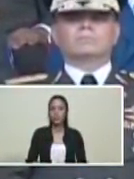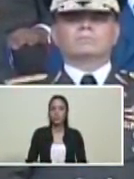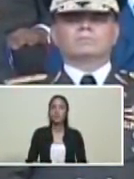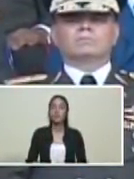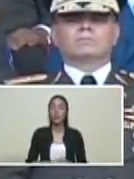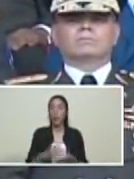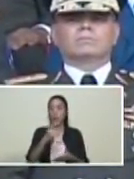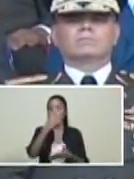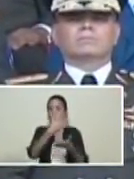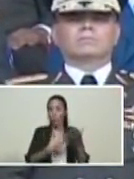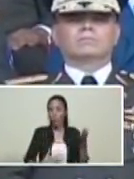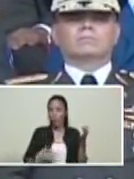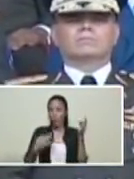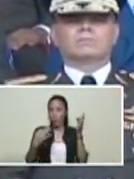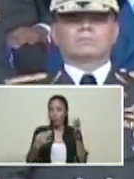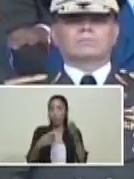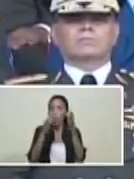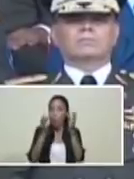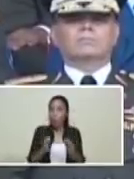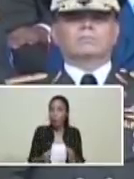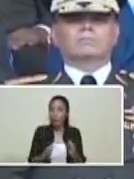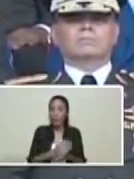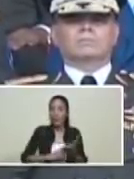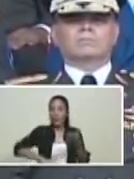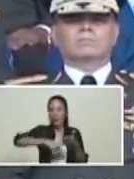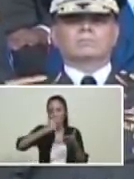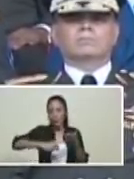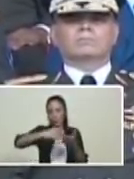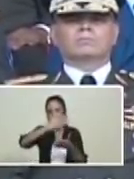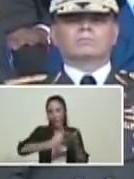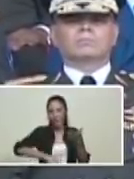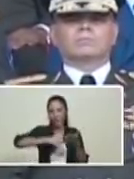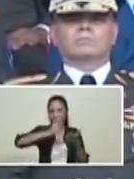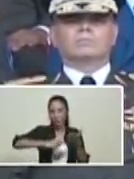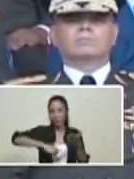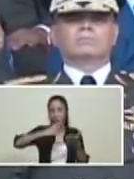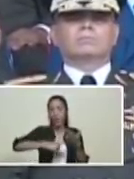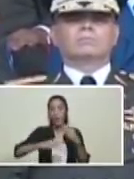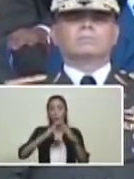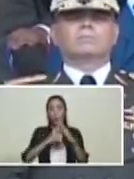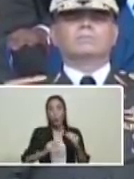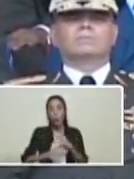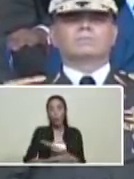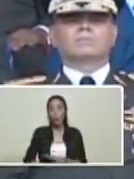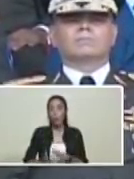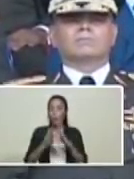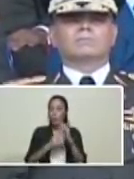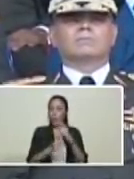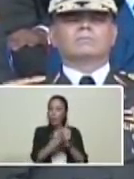documento que se ha firmado por toda la fuerza armada nacional bolivariana